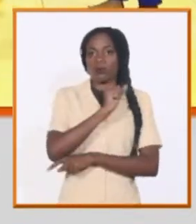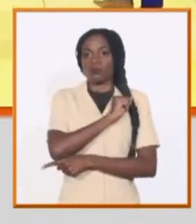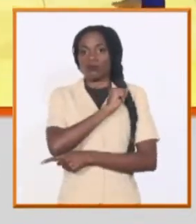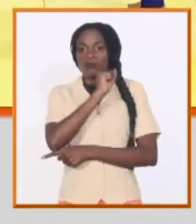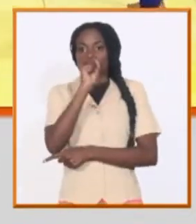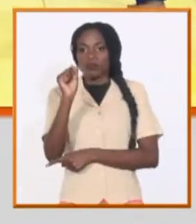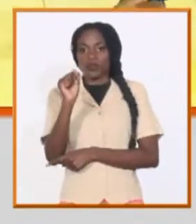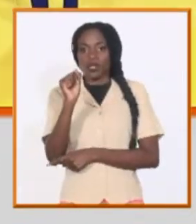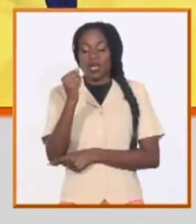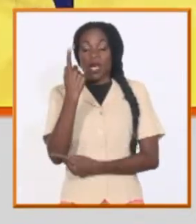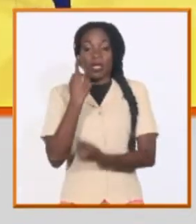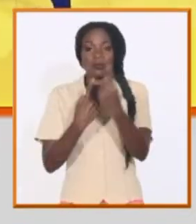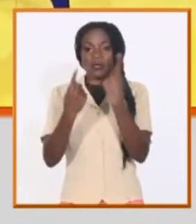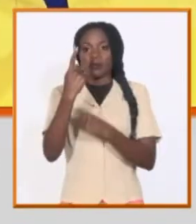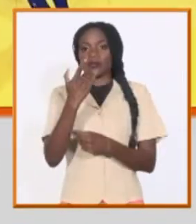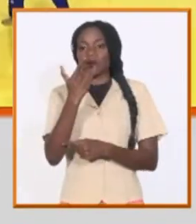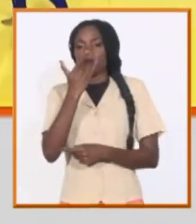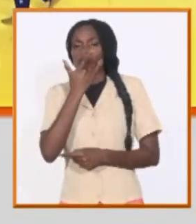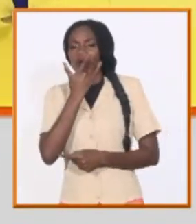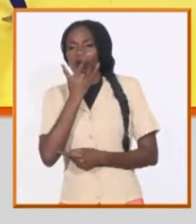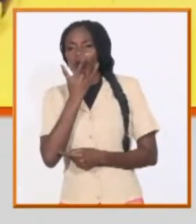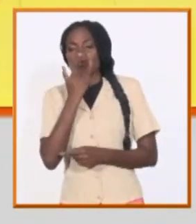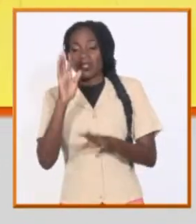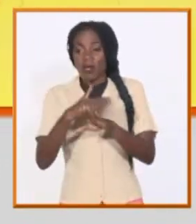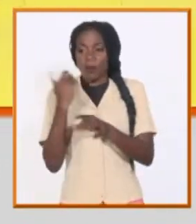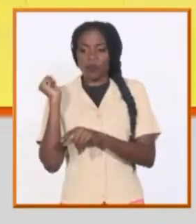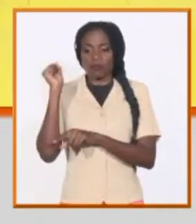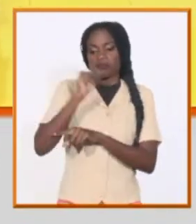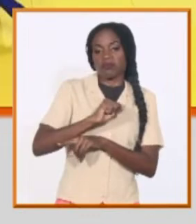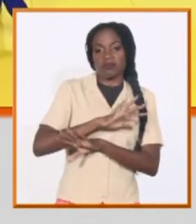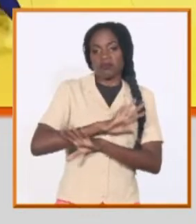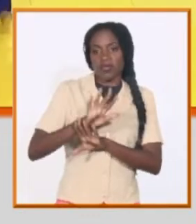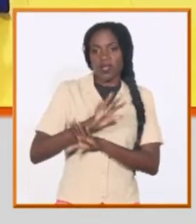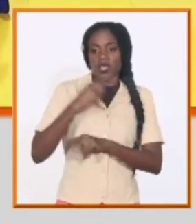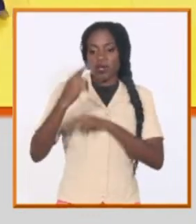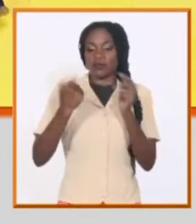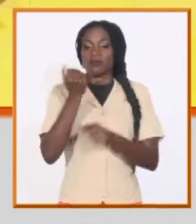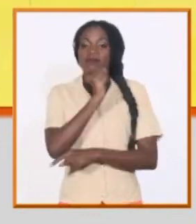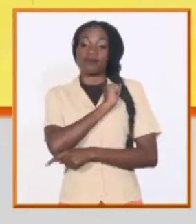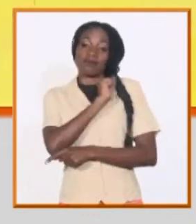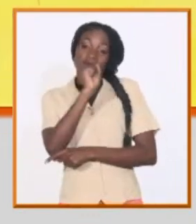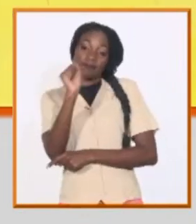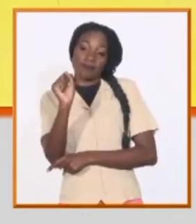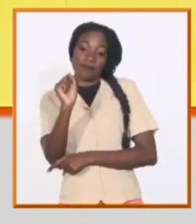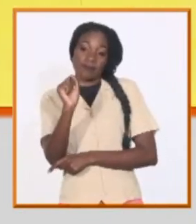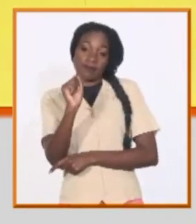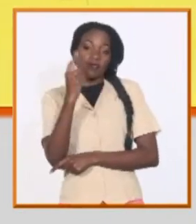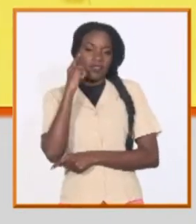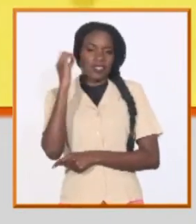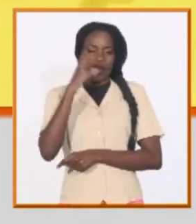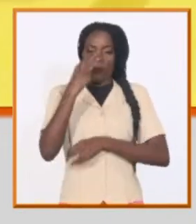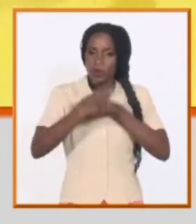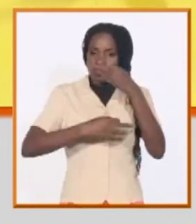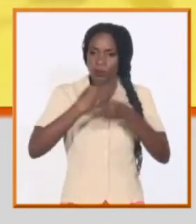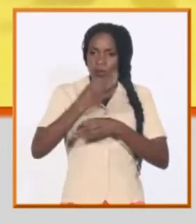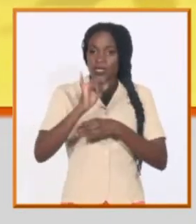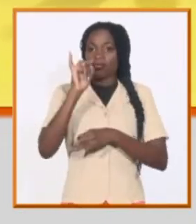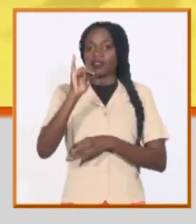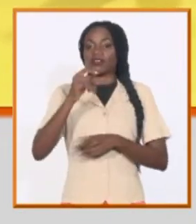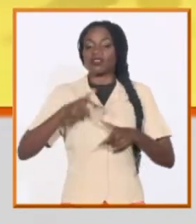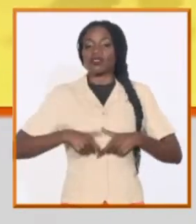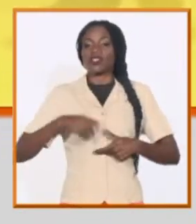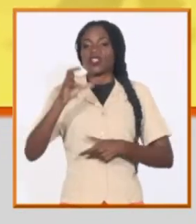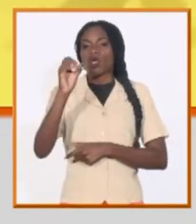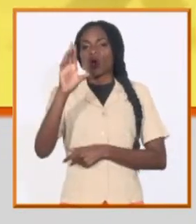le marcaban chidos, pero ya iba después ella con el hipón y salía victoriosa. Bueno, qué decir de judo, ya lo habíamos destacado, 6 oros, pero creo que también